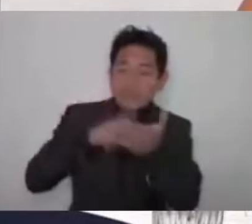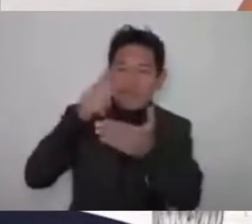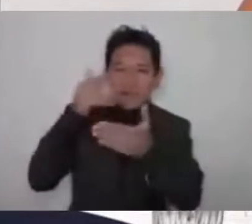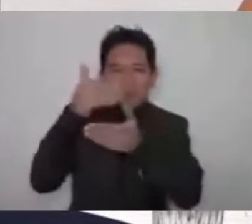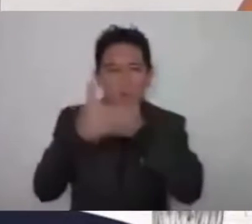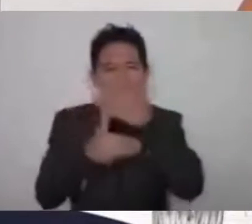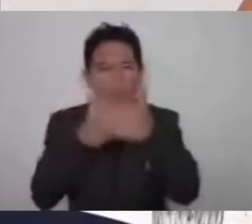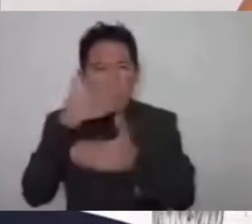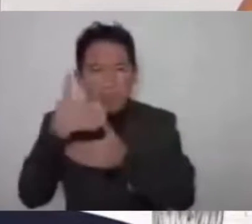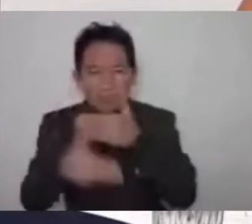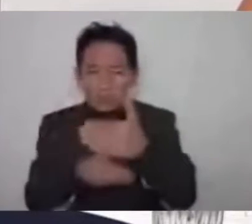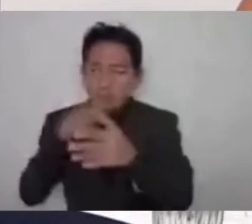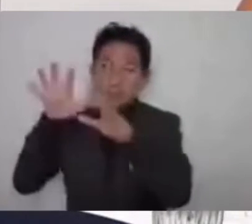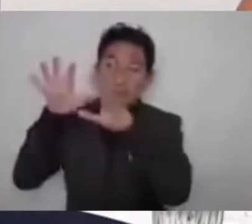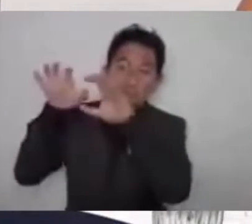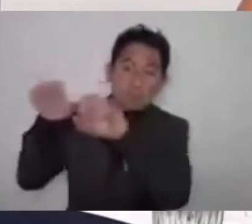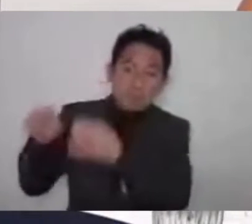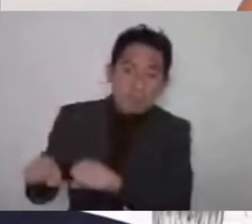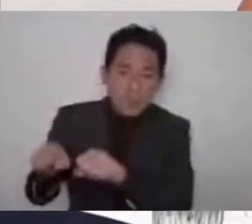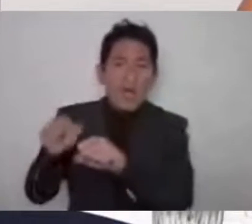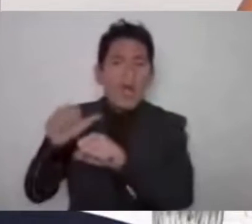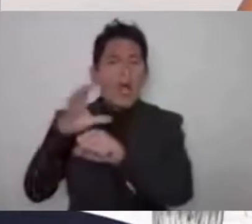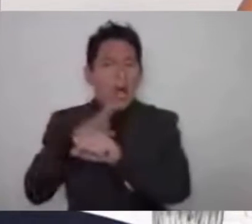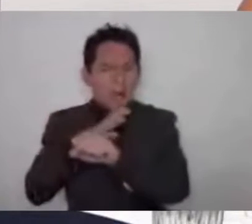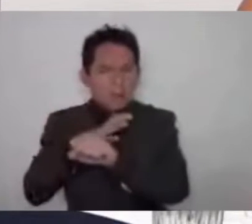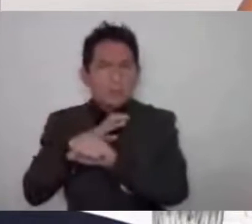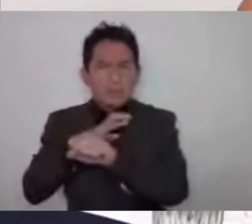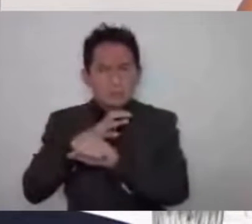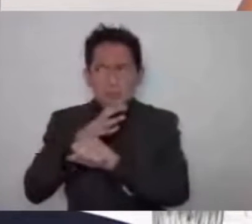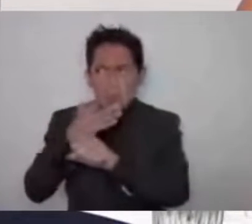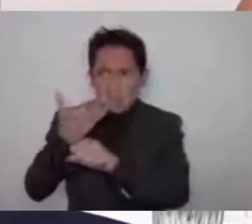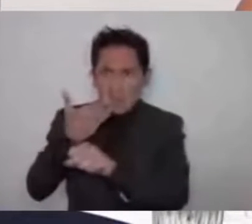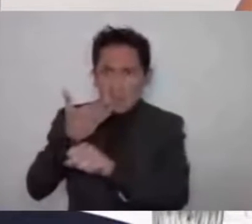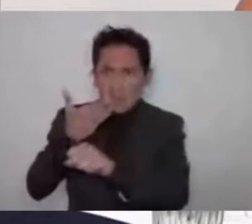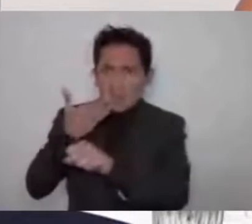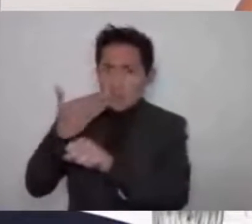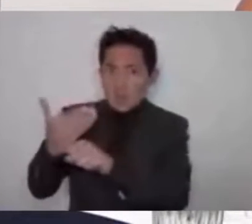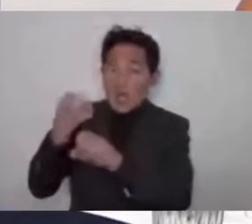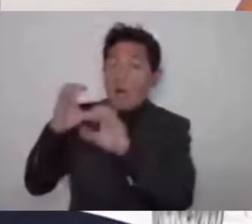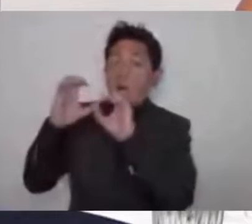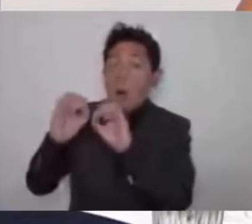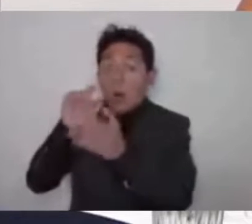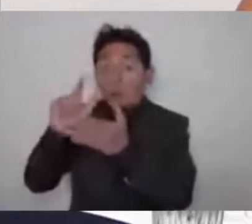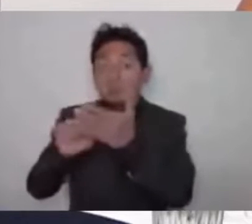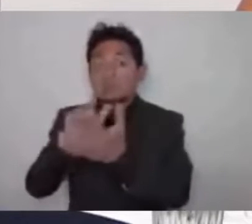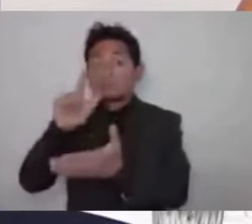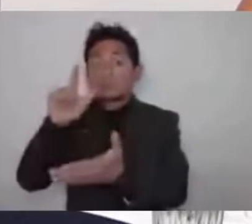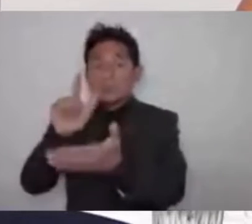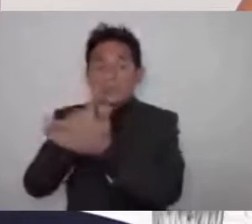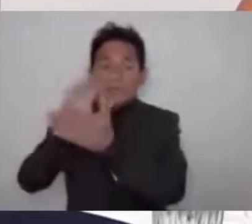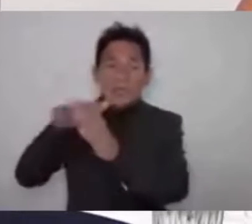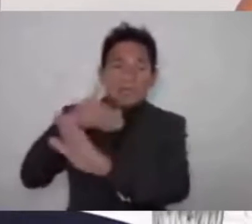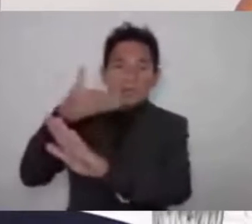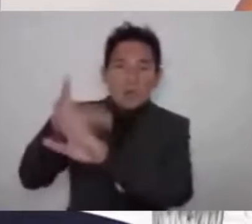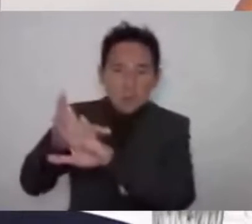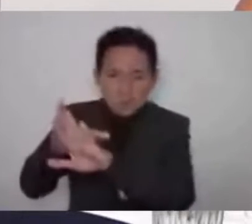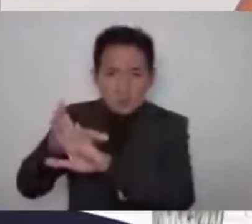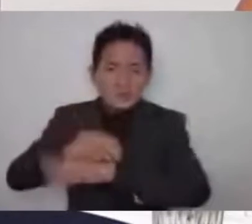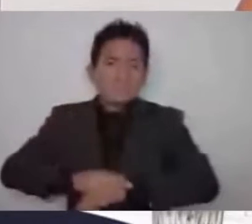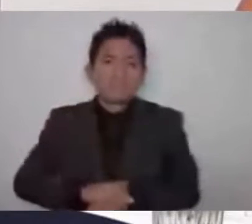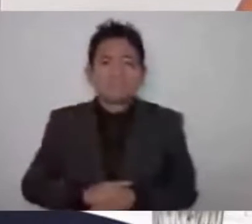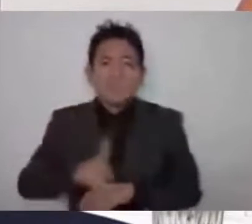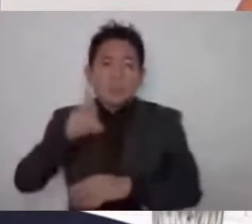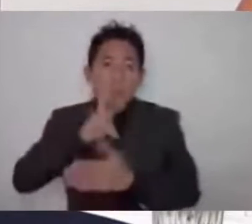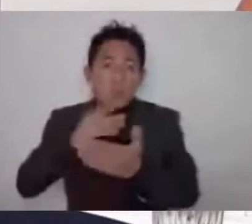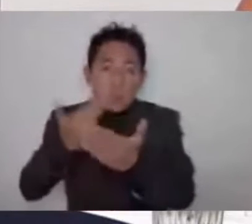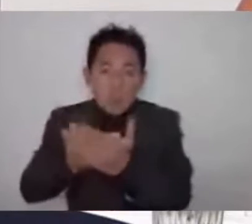persona la pasas para que se ingrese al centro penitenciario o se decreta la inmediata libertad o sea lo que está en